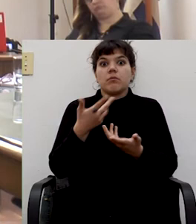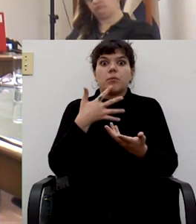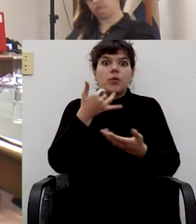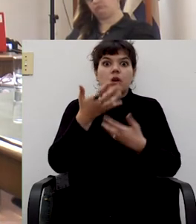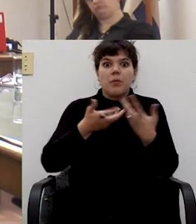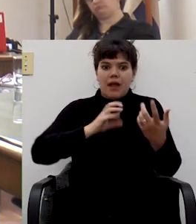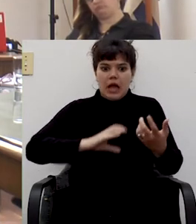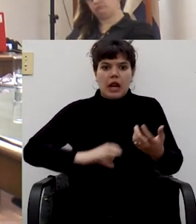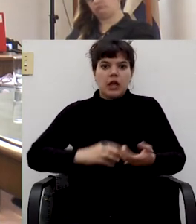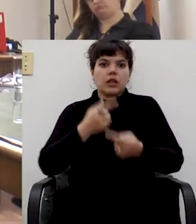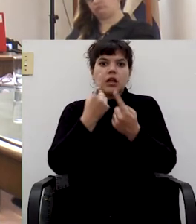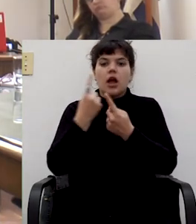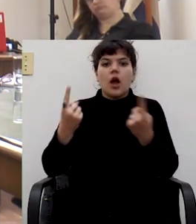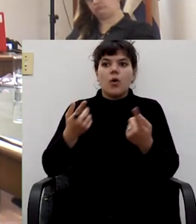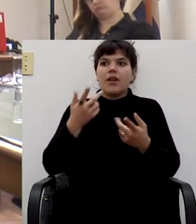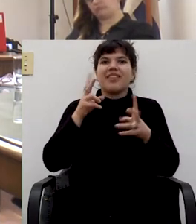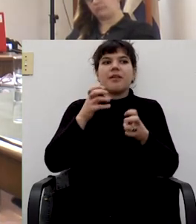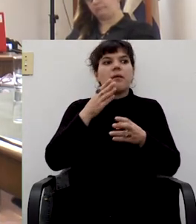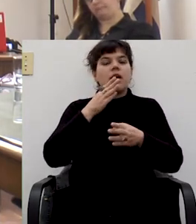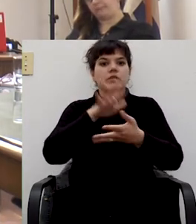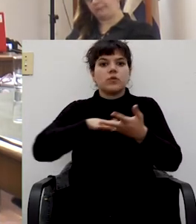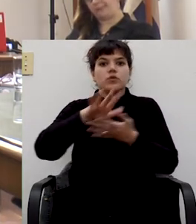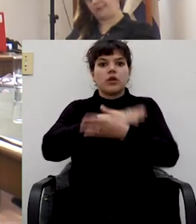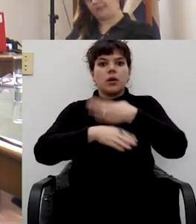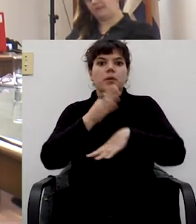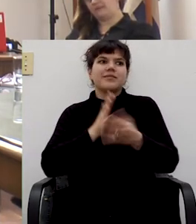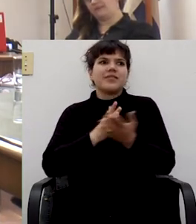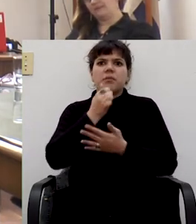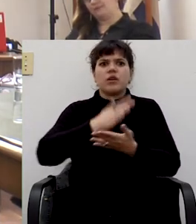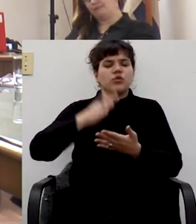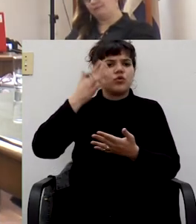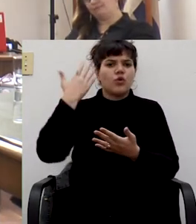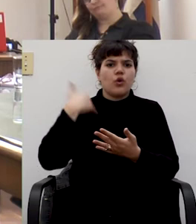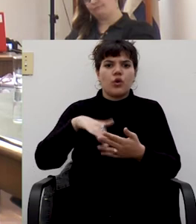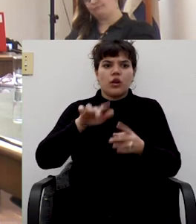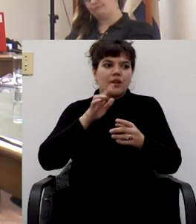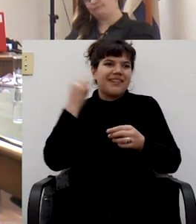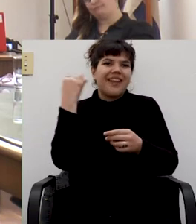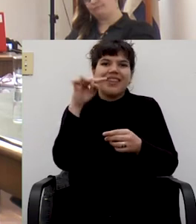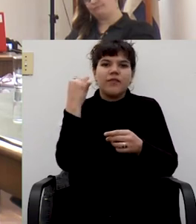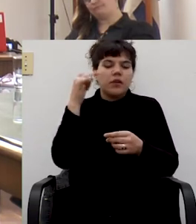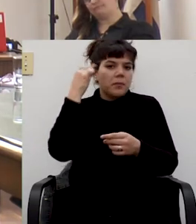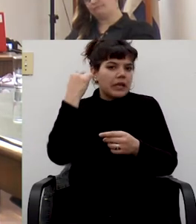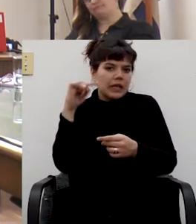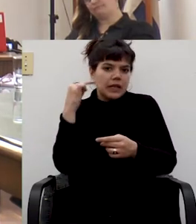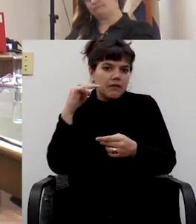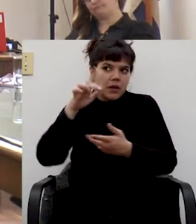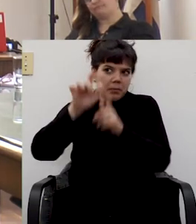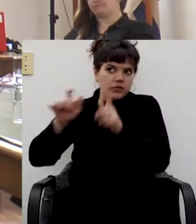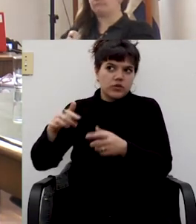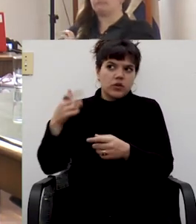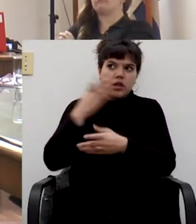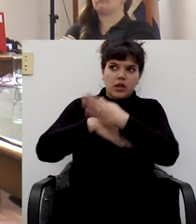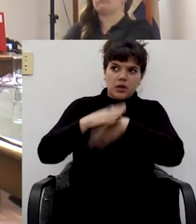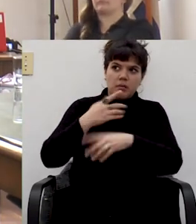que la característica justamente de la discapacidad es que en la historia ha tenido una connotación negativa siempre. O sea, por suerte